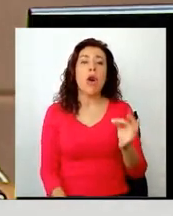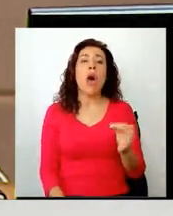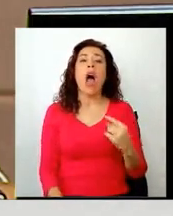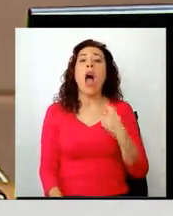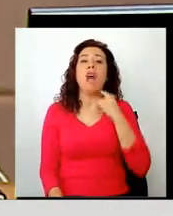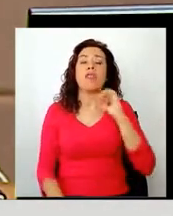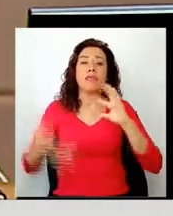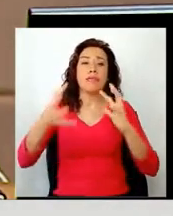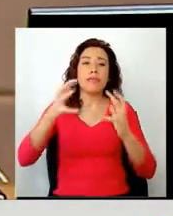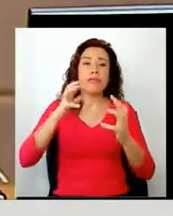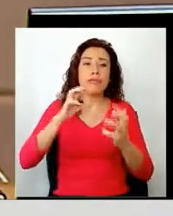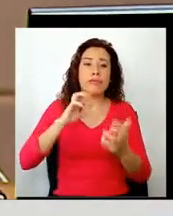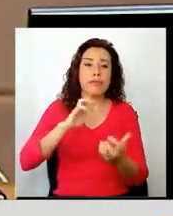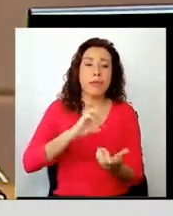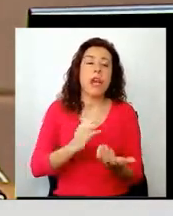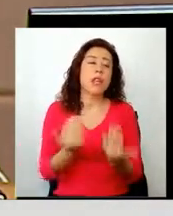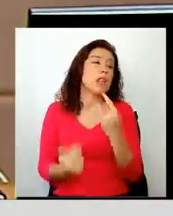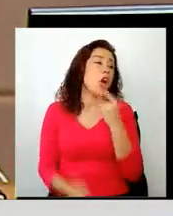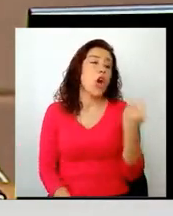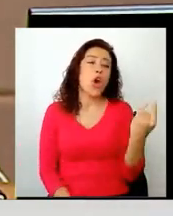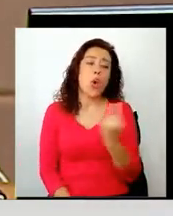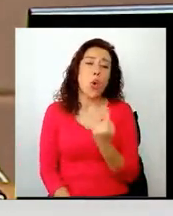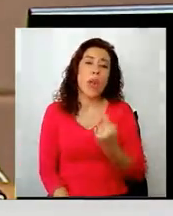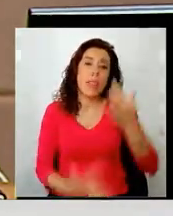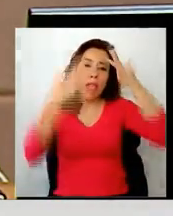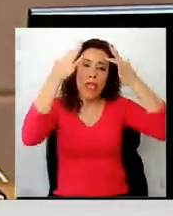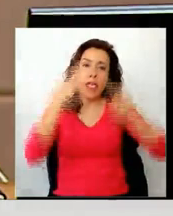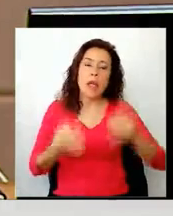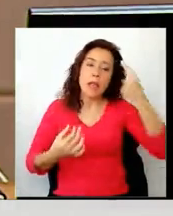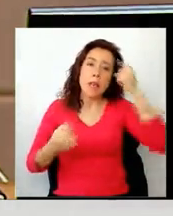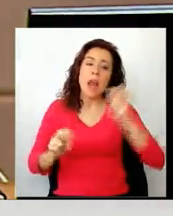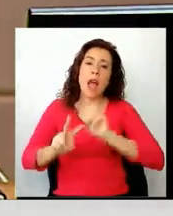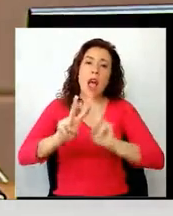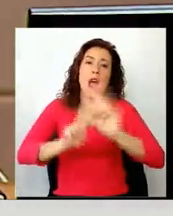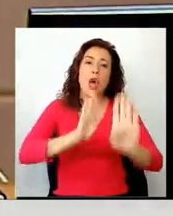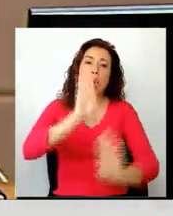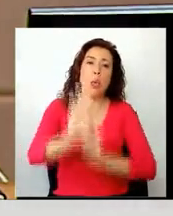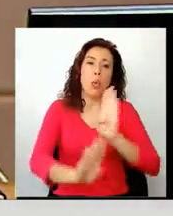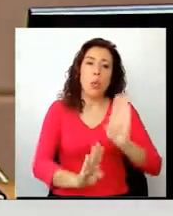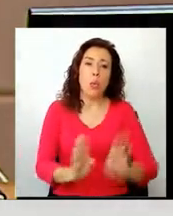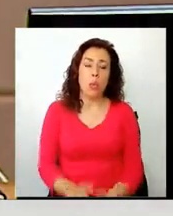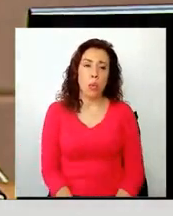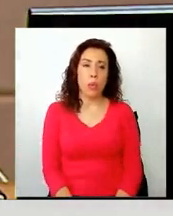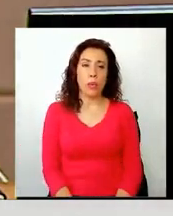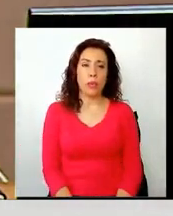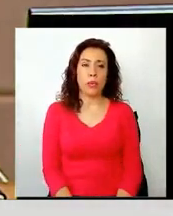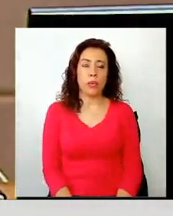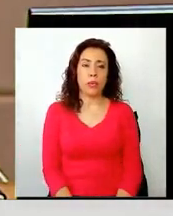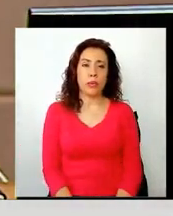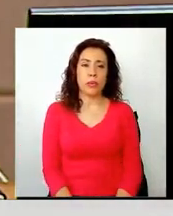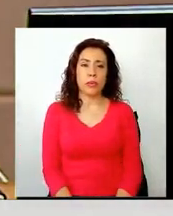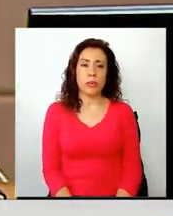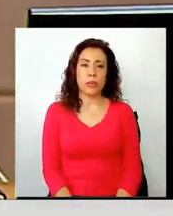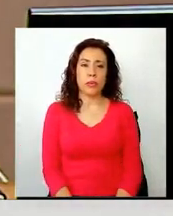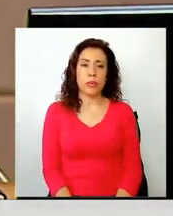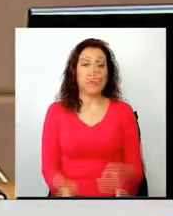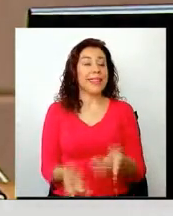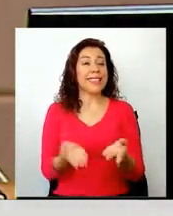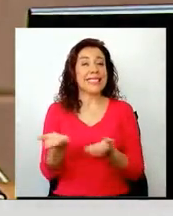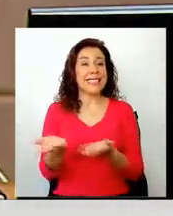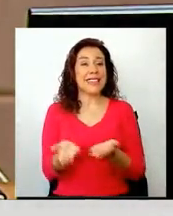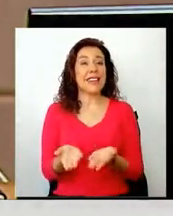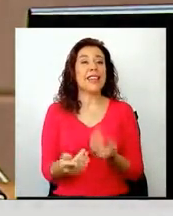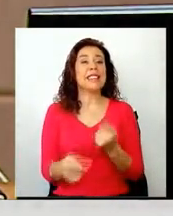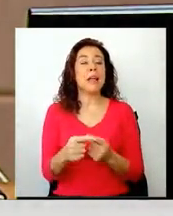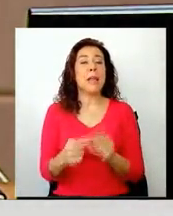de manera urgente medidas para su conservación por lo anterior Es que este servicio de la biodiversidad de